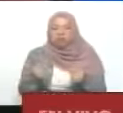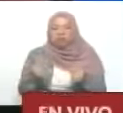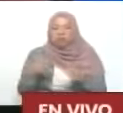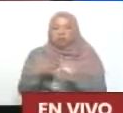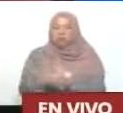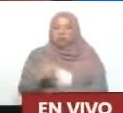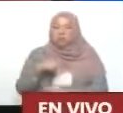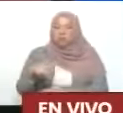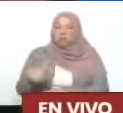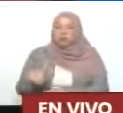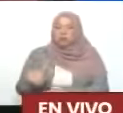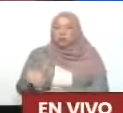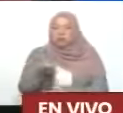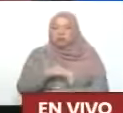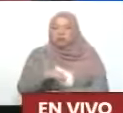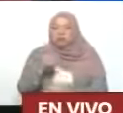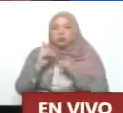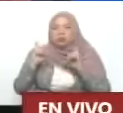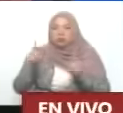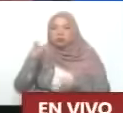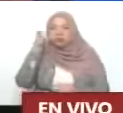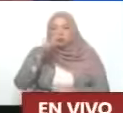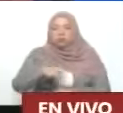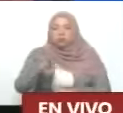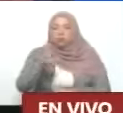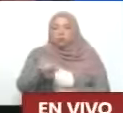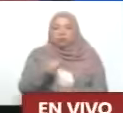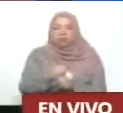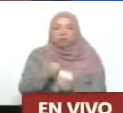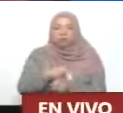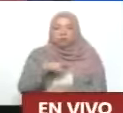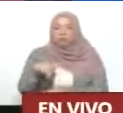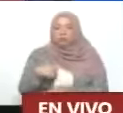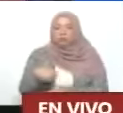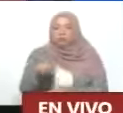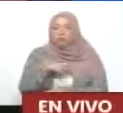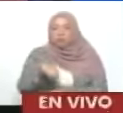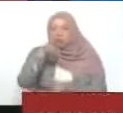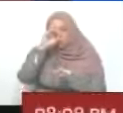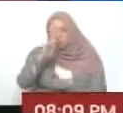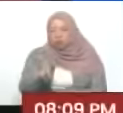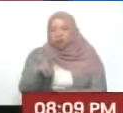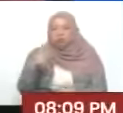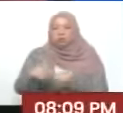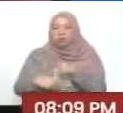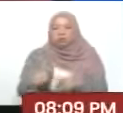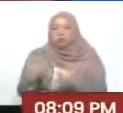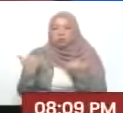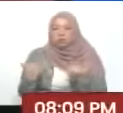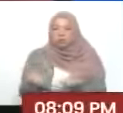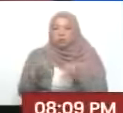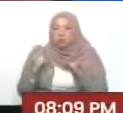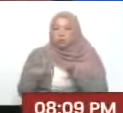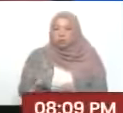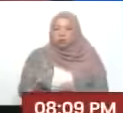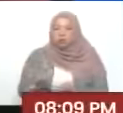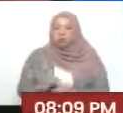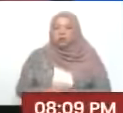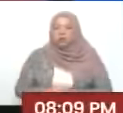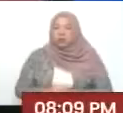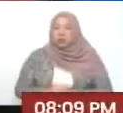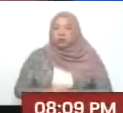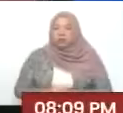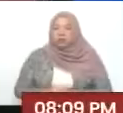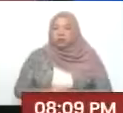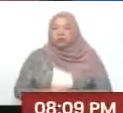Constitución, a la decisión que el pueblo va a tomar el 28 de julio y respetarla. Y estoy seguro que